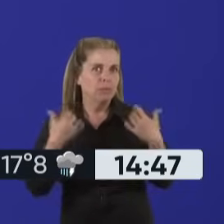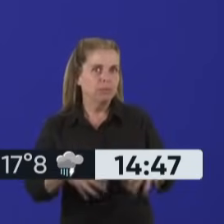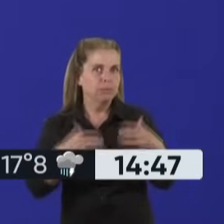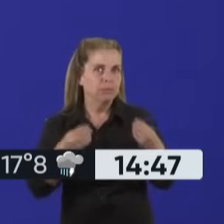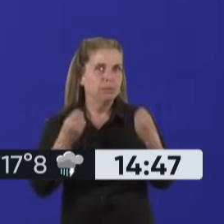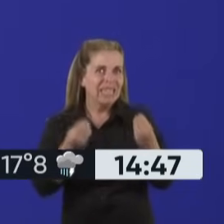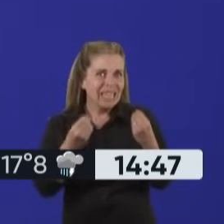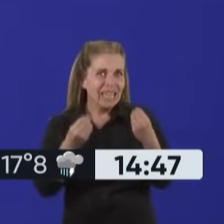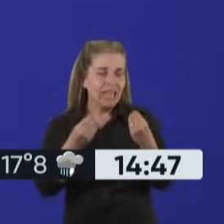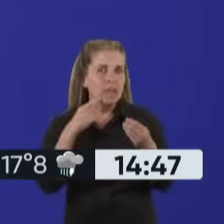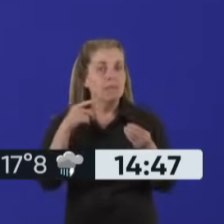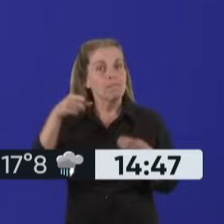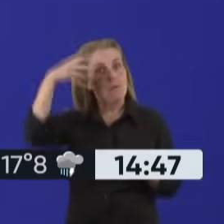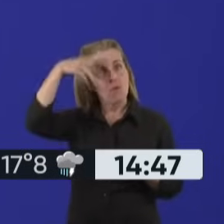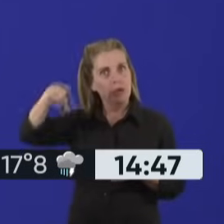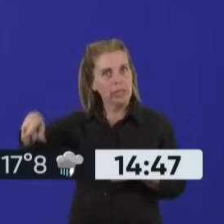en las calles.